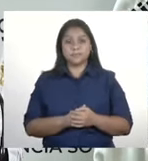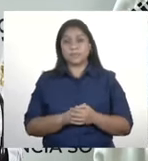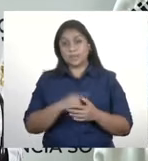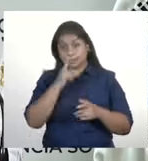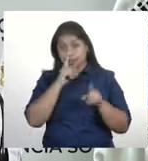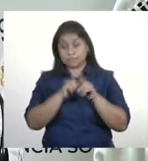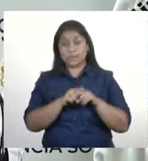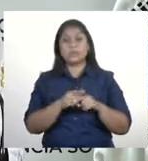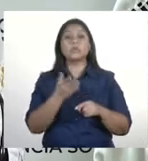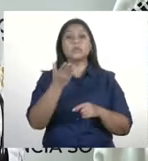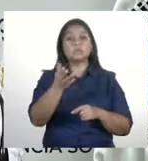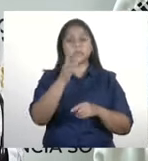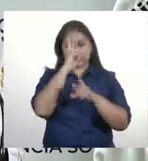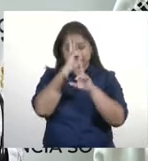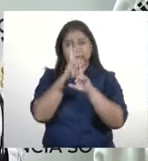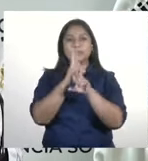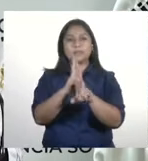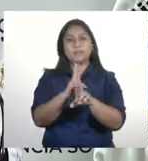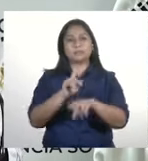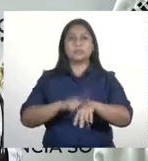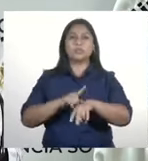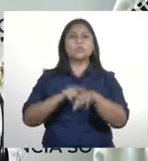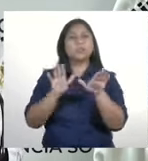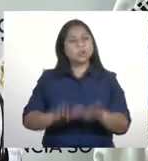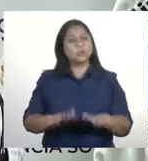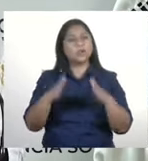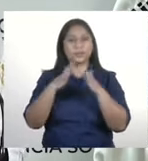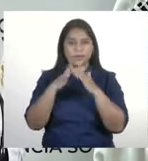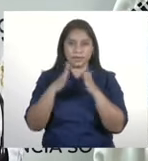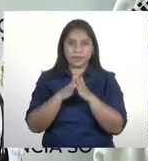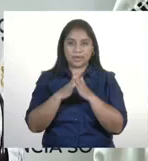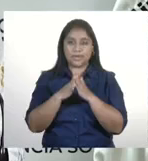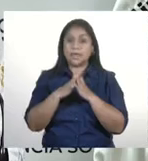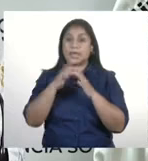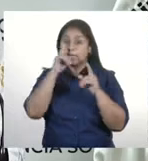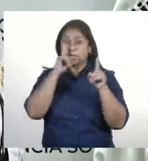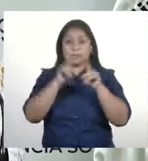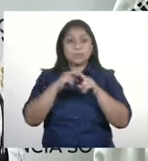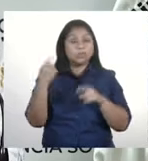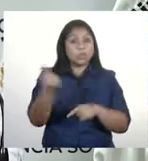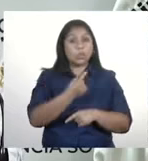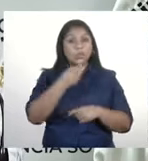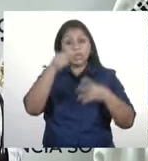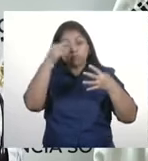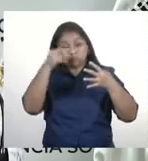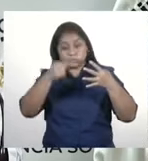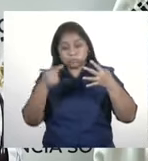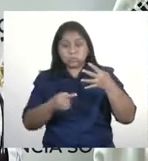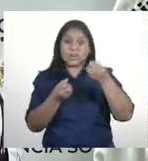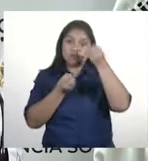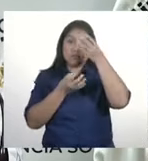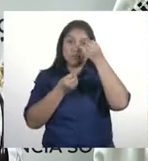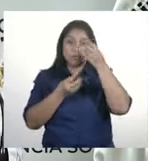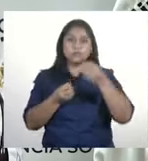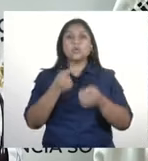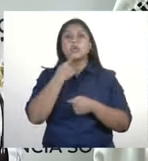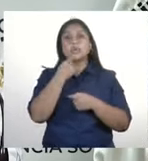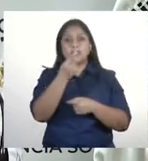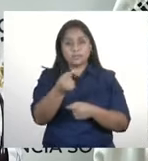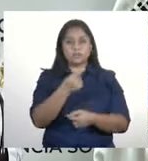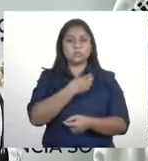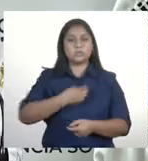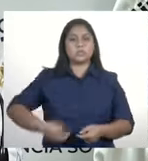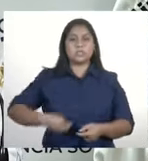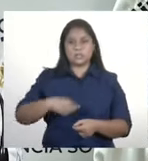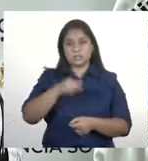Así también les pido, respetemos el toque de queda y todas las disposiciones que ha dado el señor presidente, el doctor